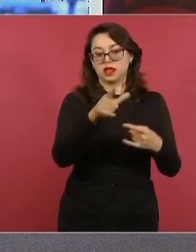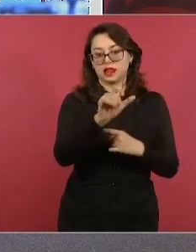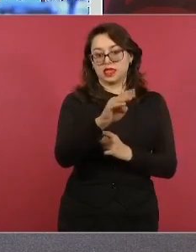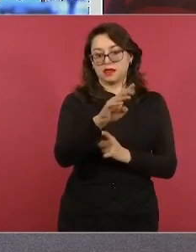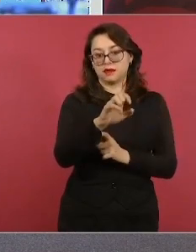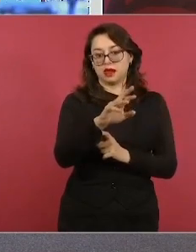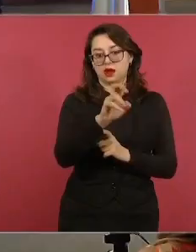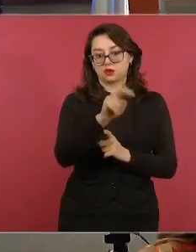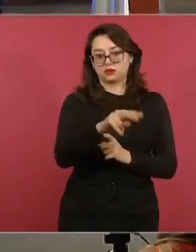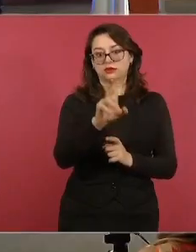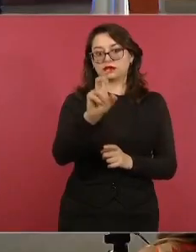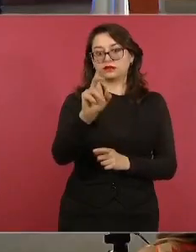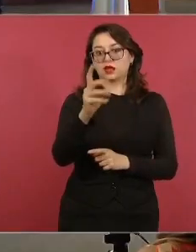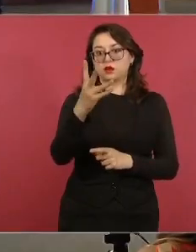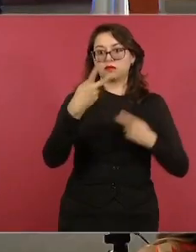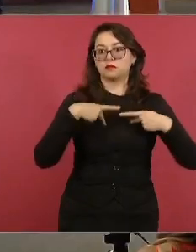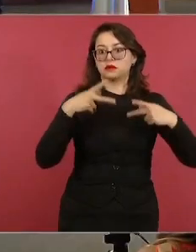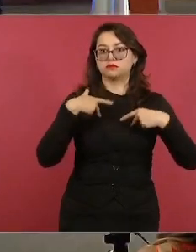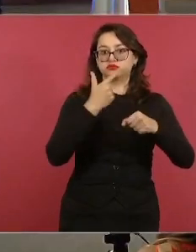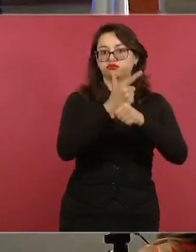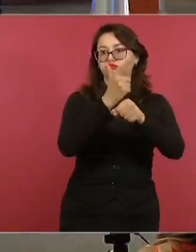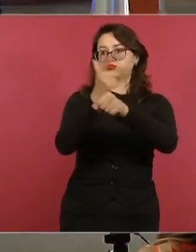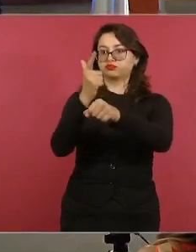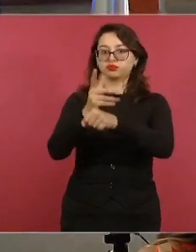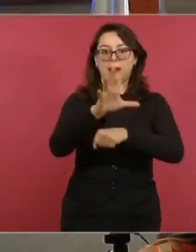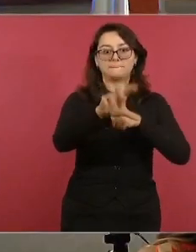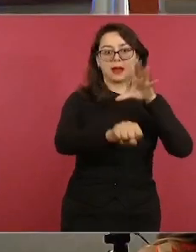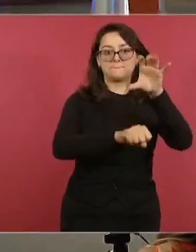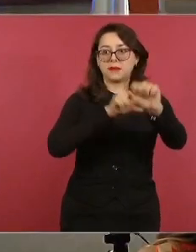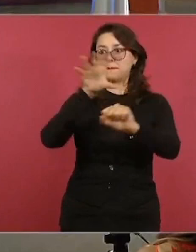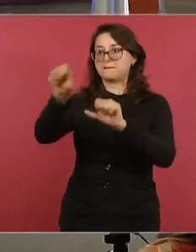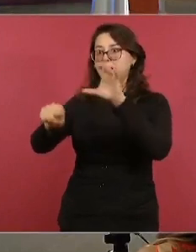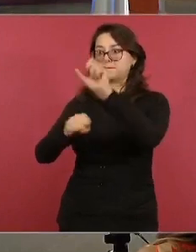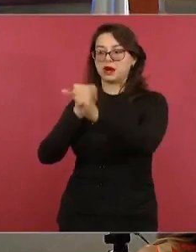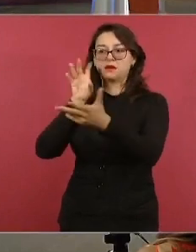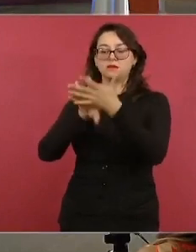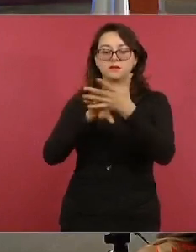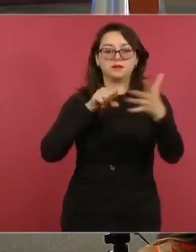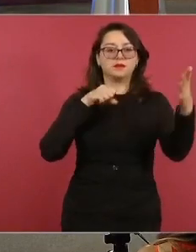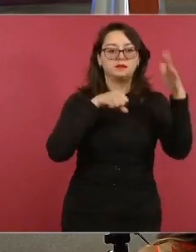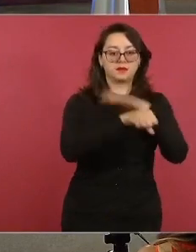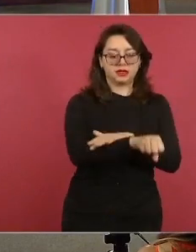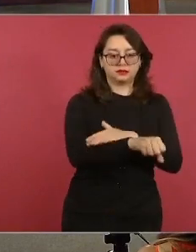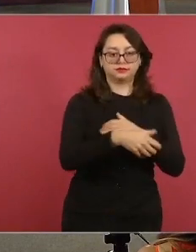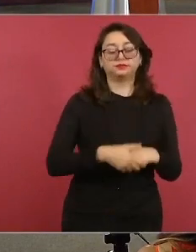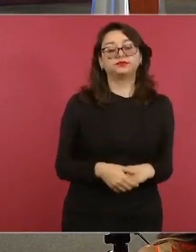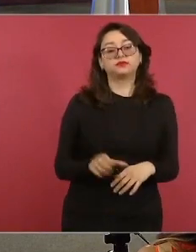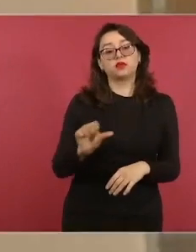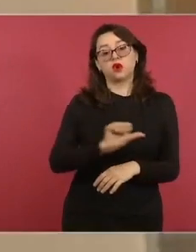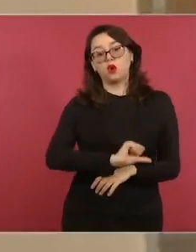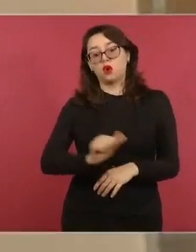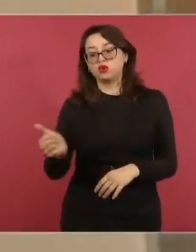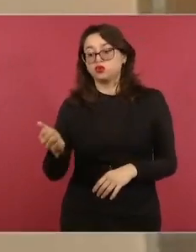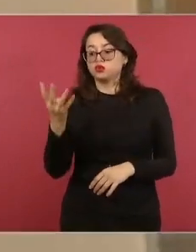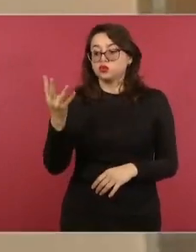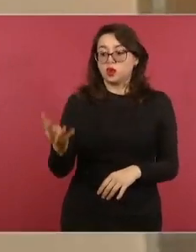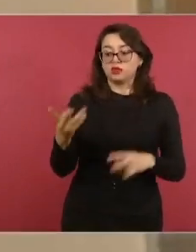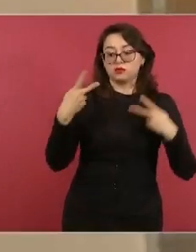sentenciados vitalicios de por vida son cuatro personas